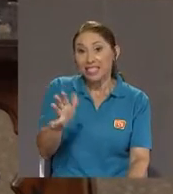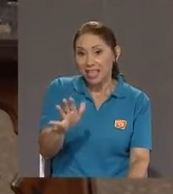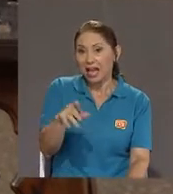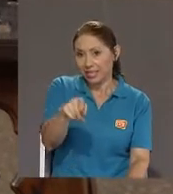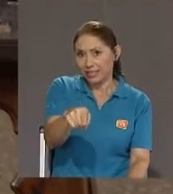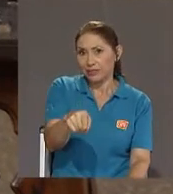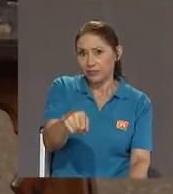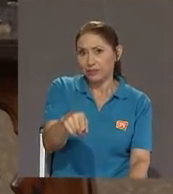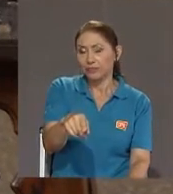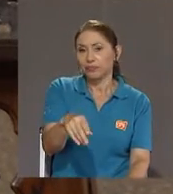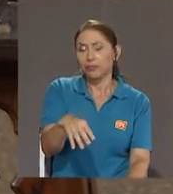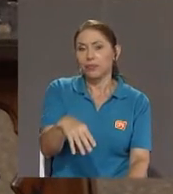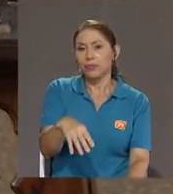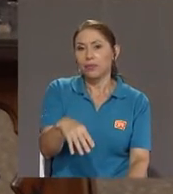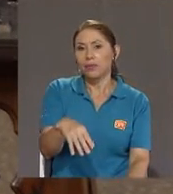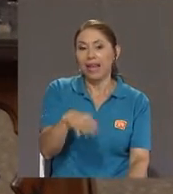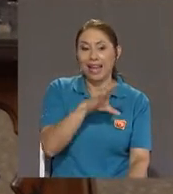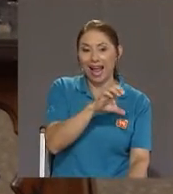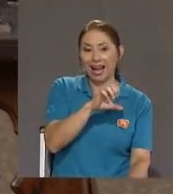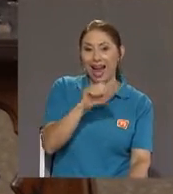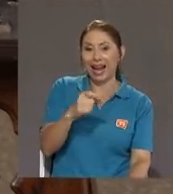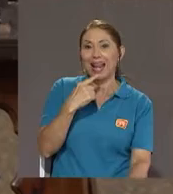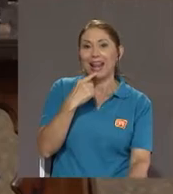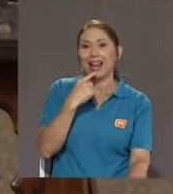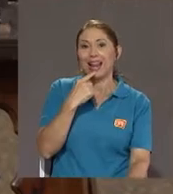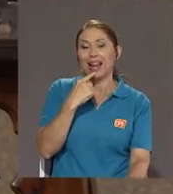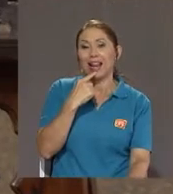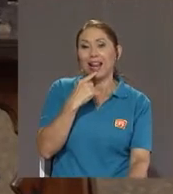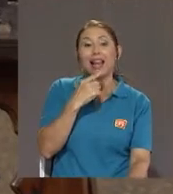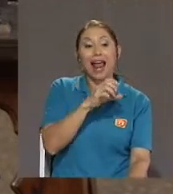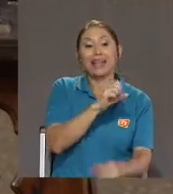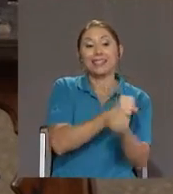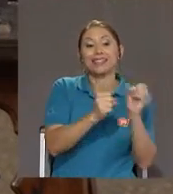lado todavía, le dice, mire, ese medicamento